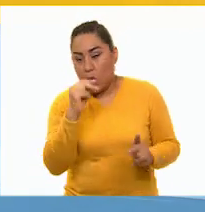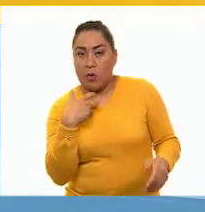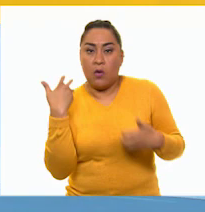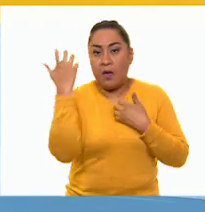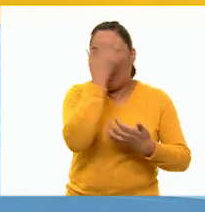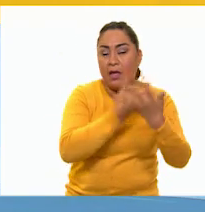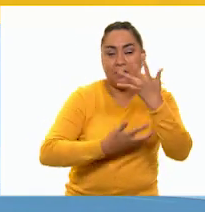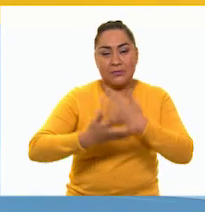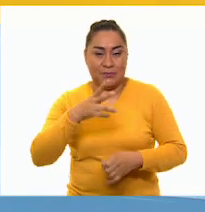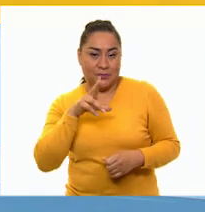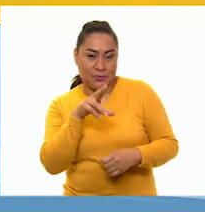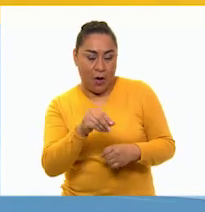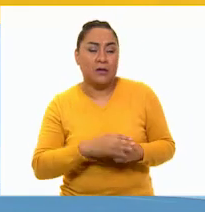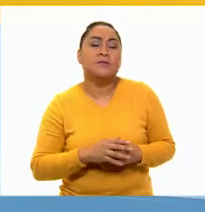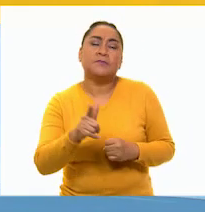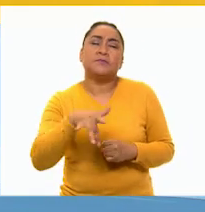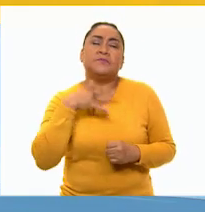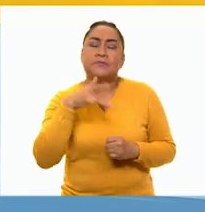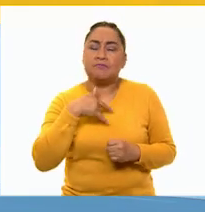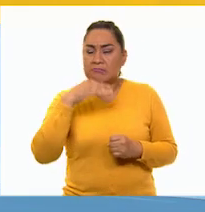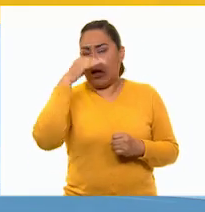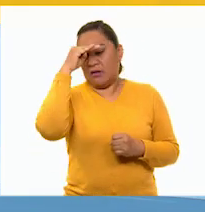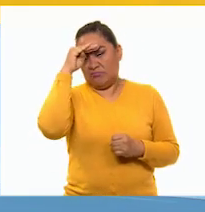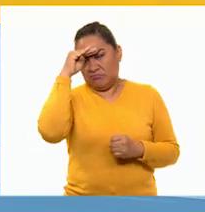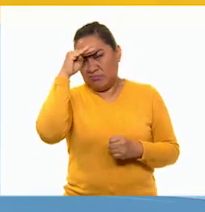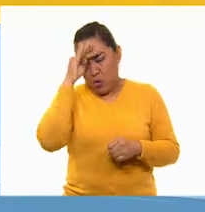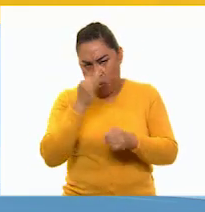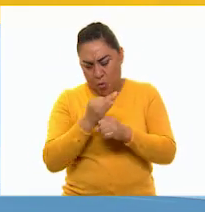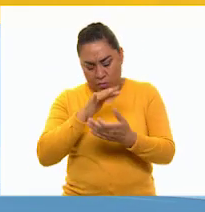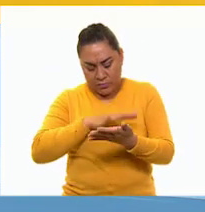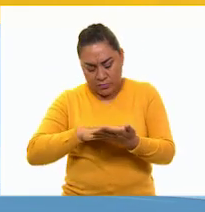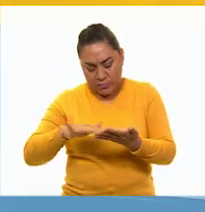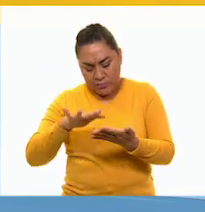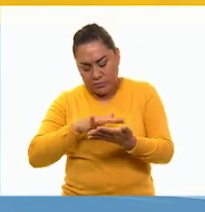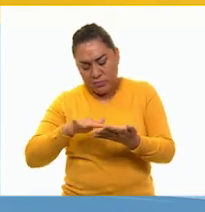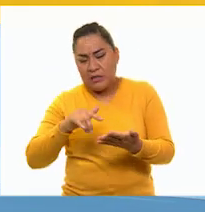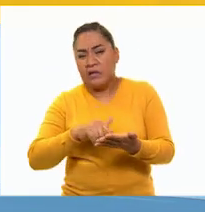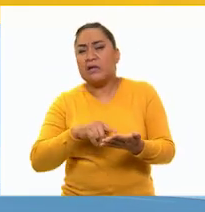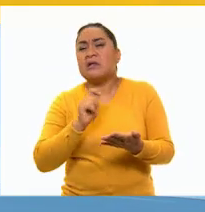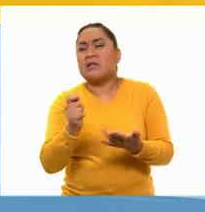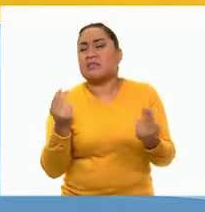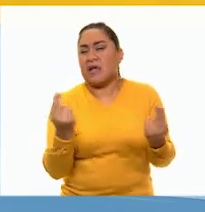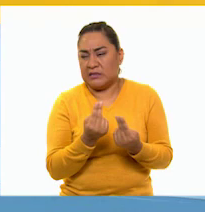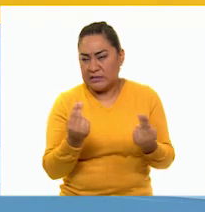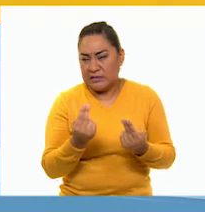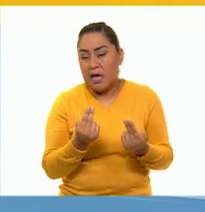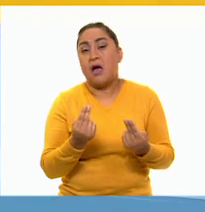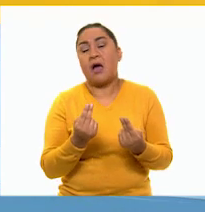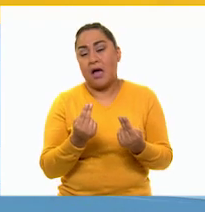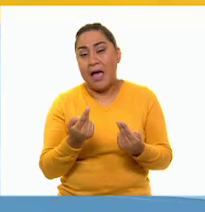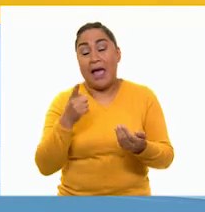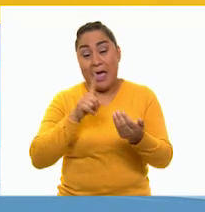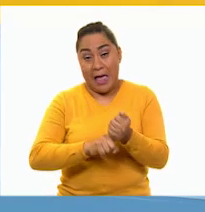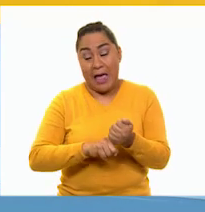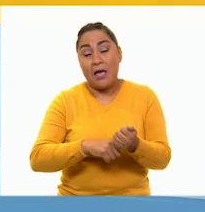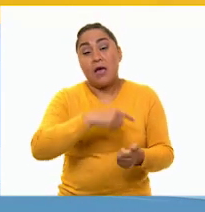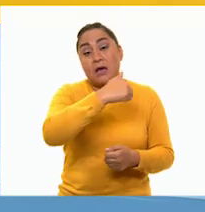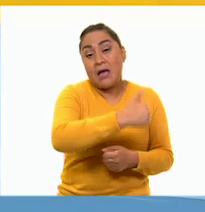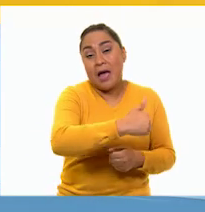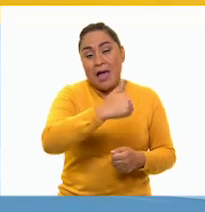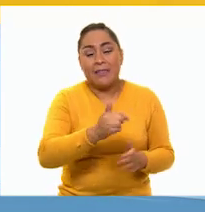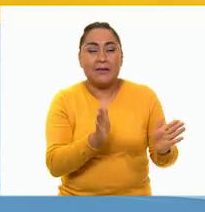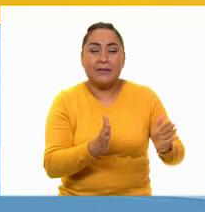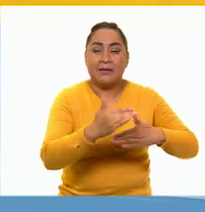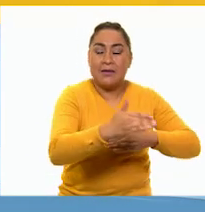confundirnos. Pensemos en la información que nos da y lo que nos piden. señalando en cada paquete de lápices